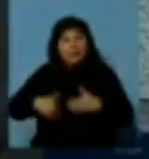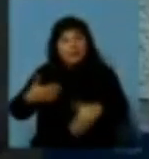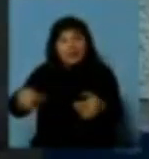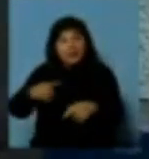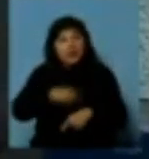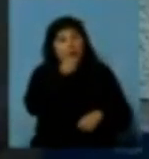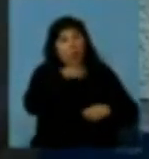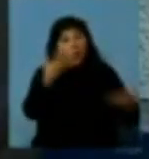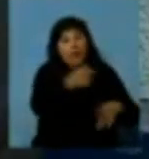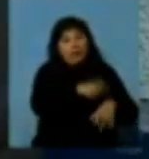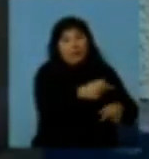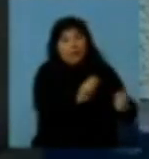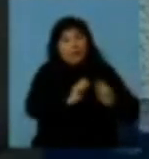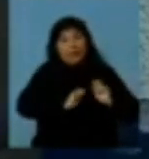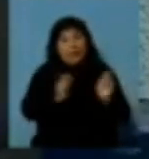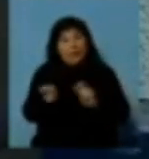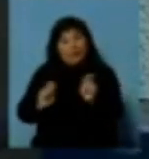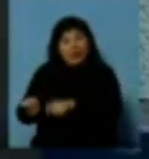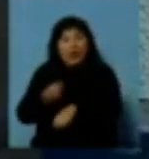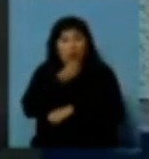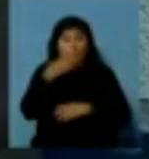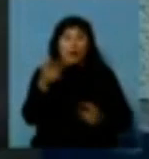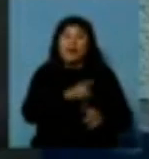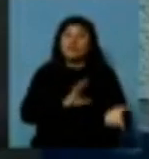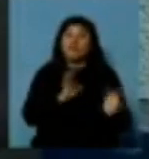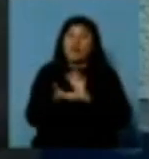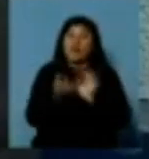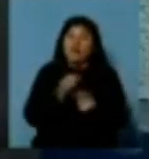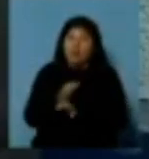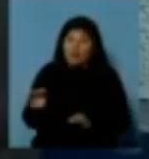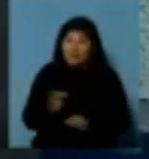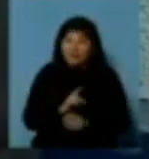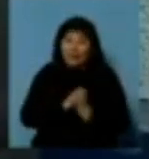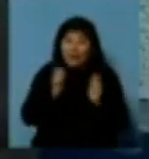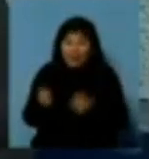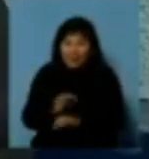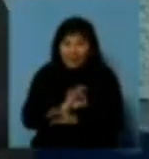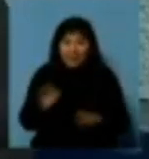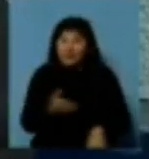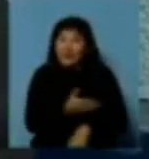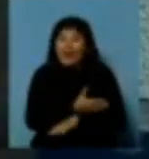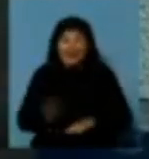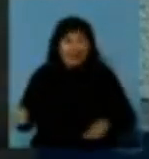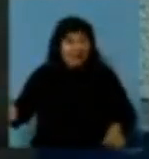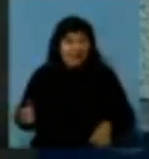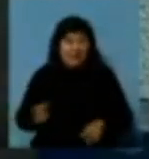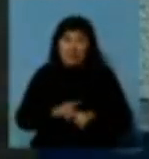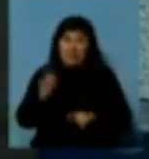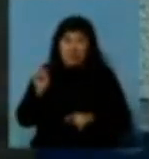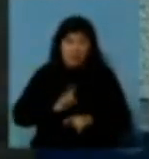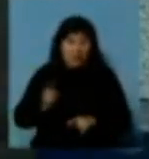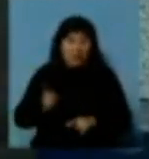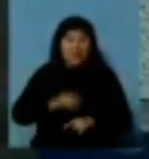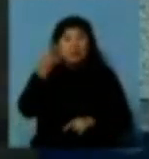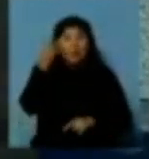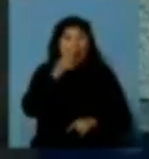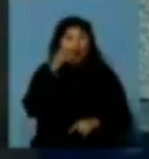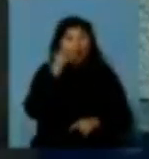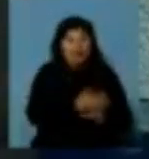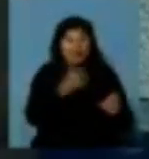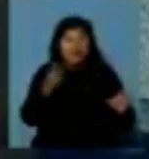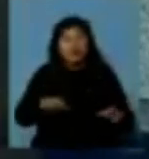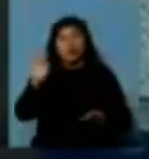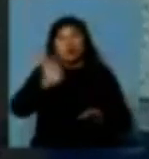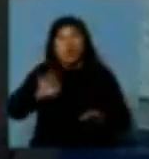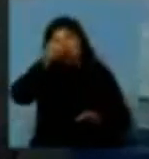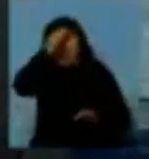que ellos dicen pagar en forma, pero no, están atrasadísimos. Nosotros somos el cuarto día hábil, no el después 10, 12 o el 15. ¿Cuándo es